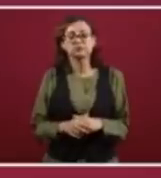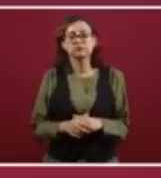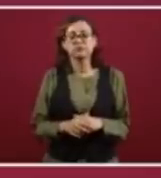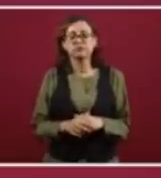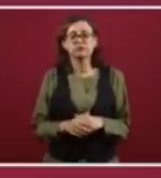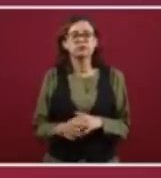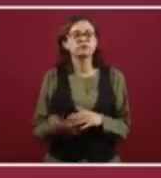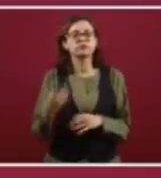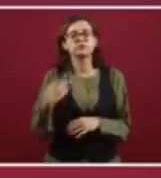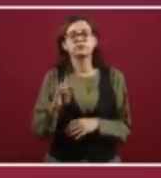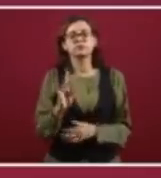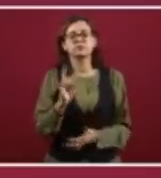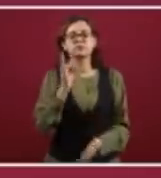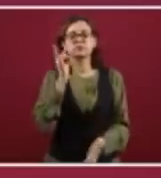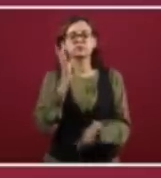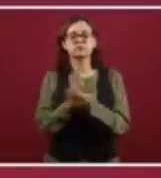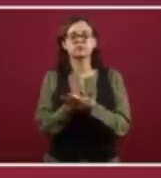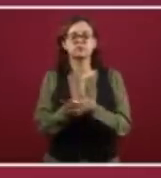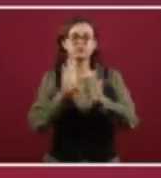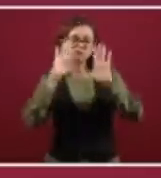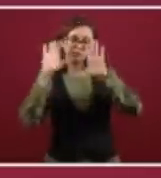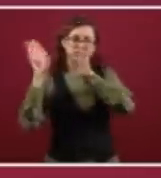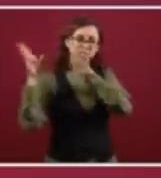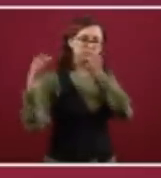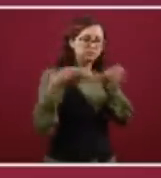atendieron nada más el mercado